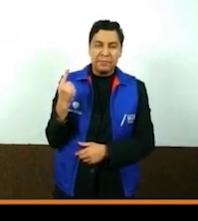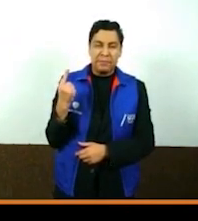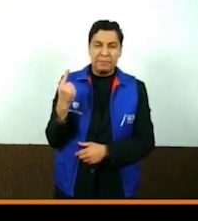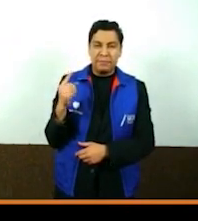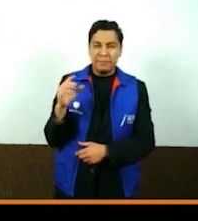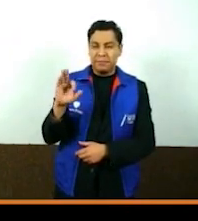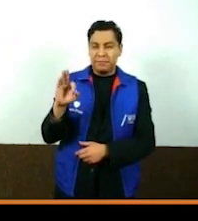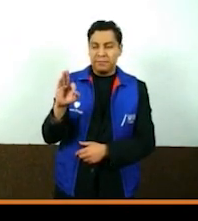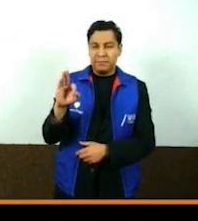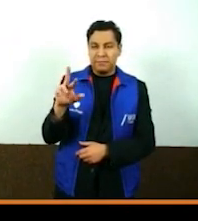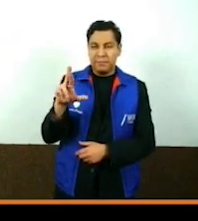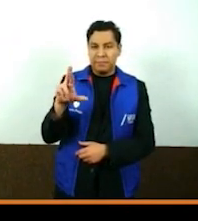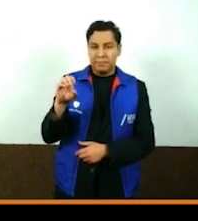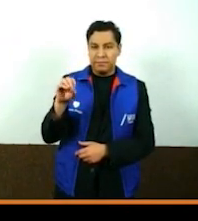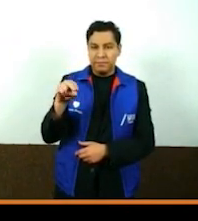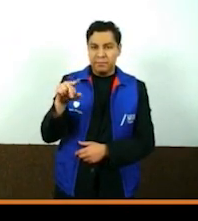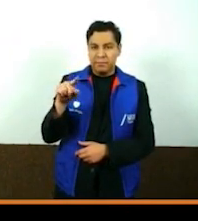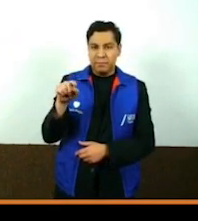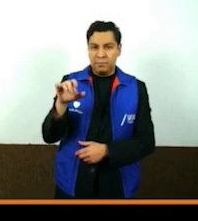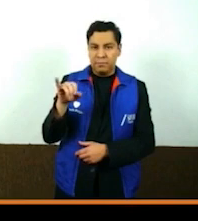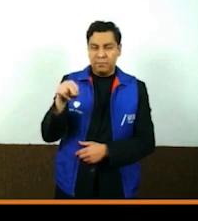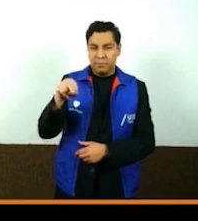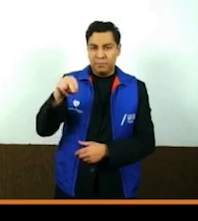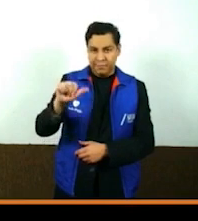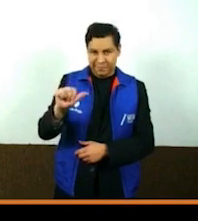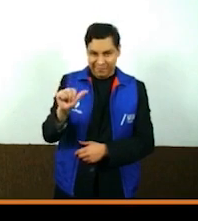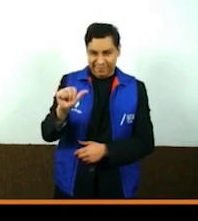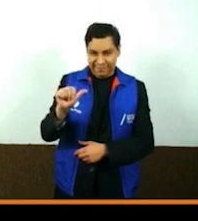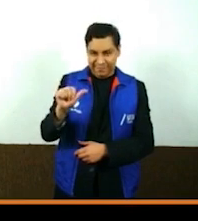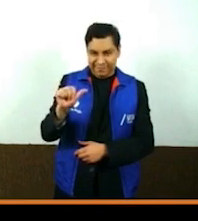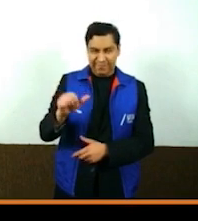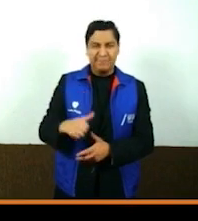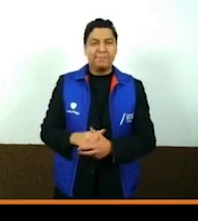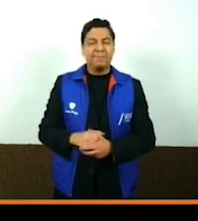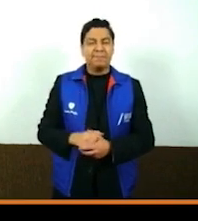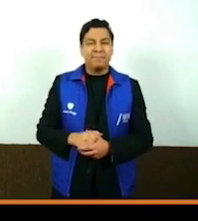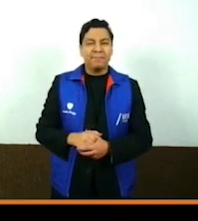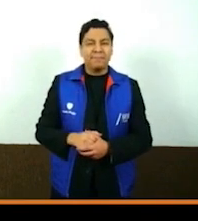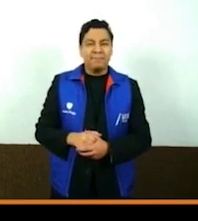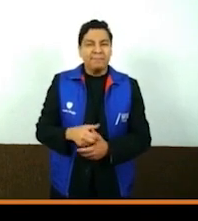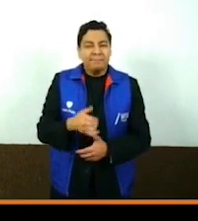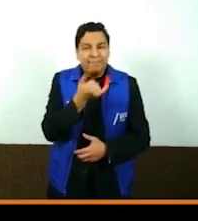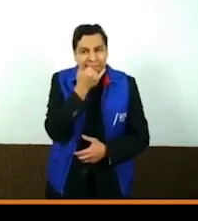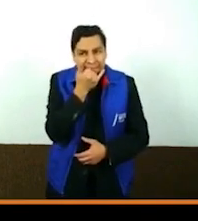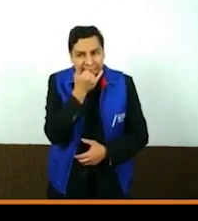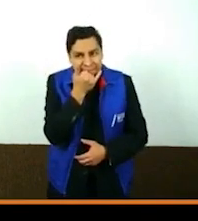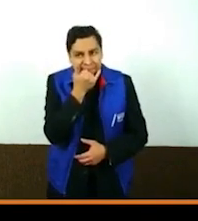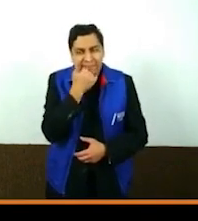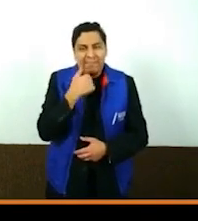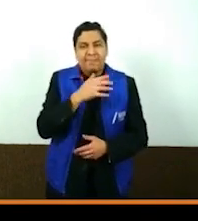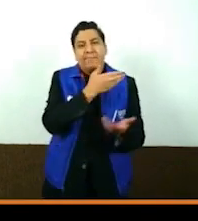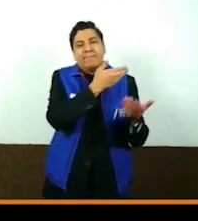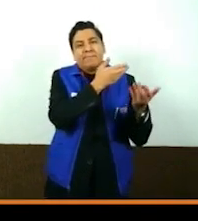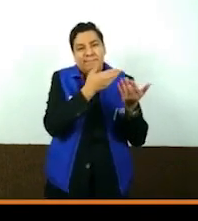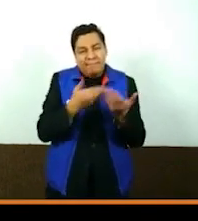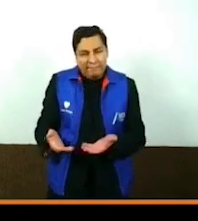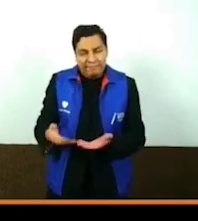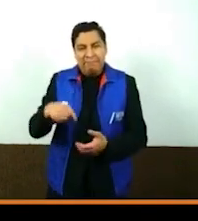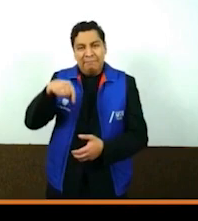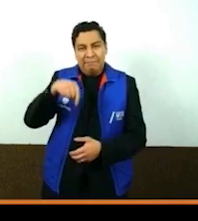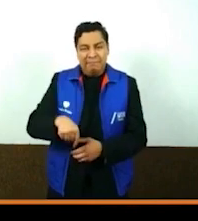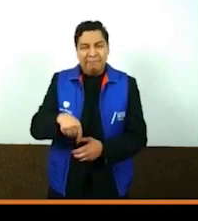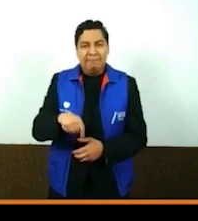a Florentina Granados Funes. Un poco atropellado, pero estoy aquí con ustedes. Ha sido muy